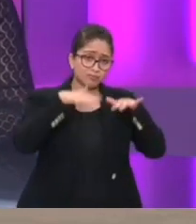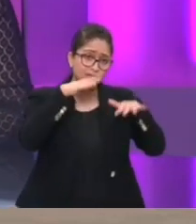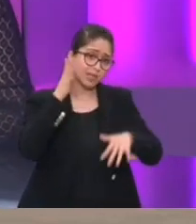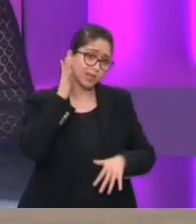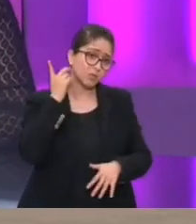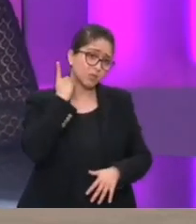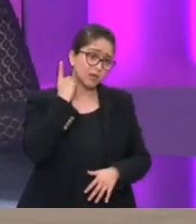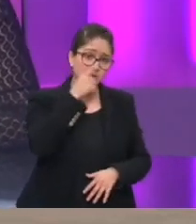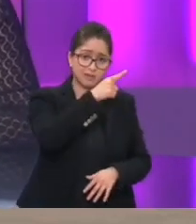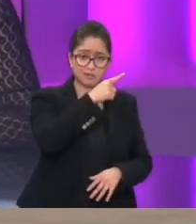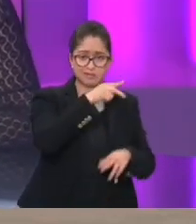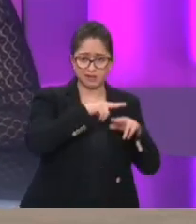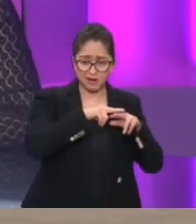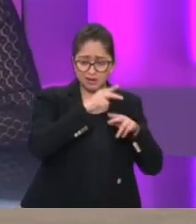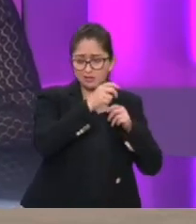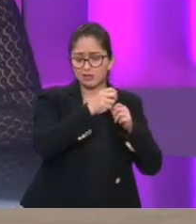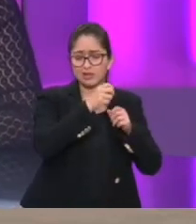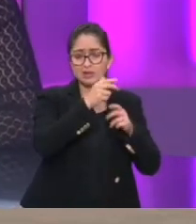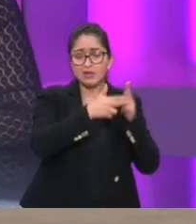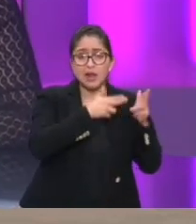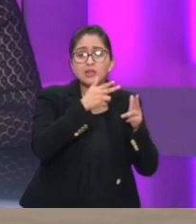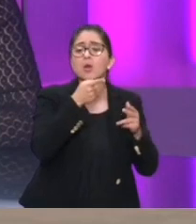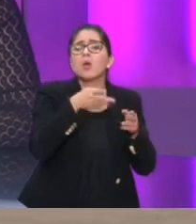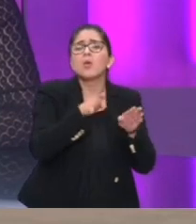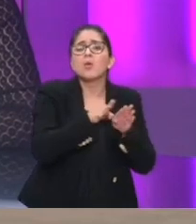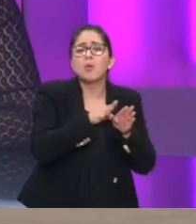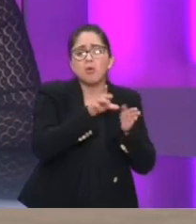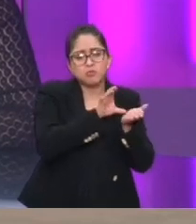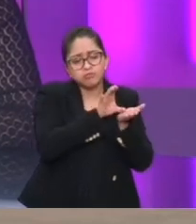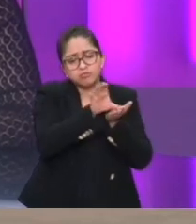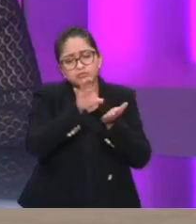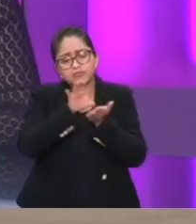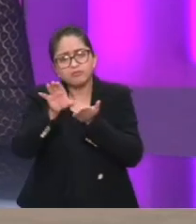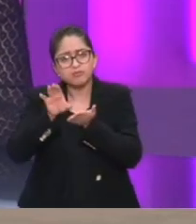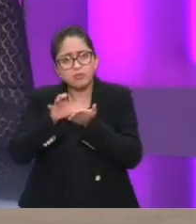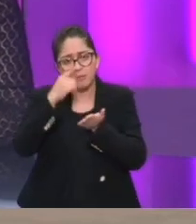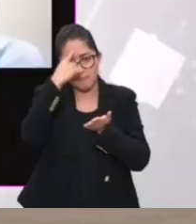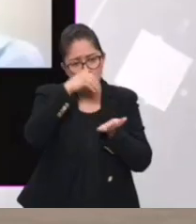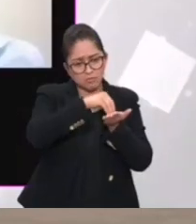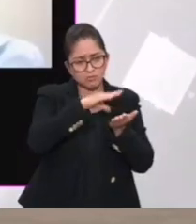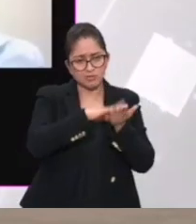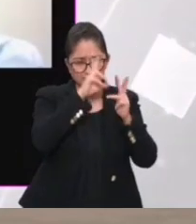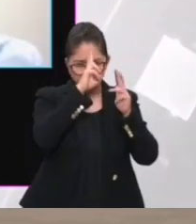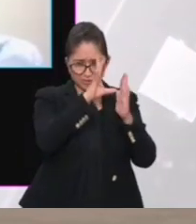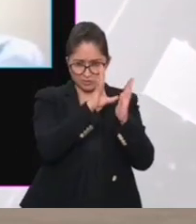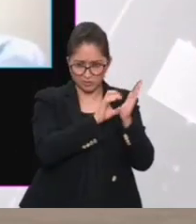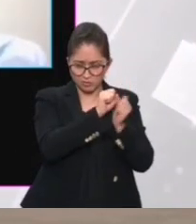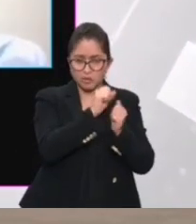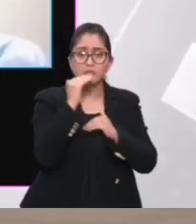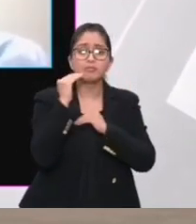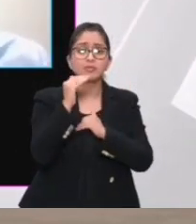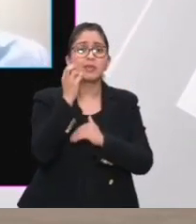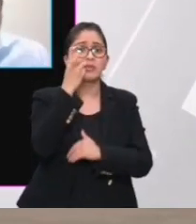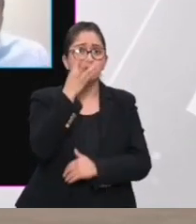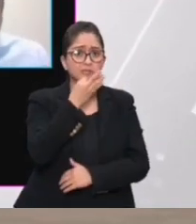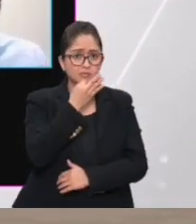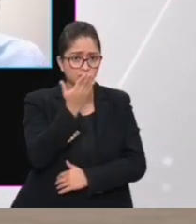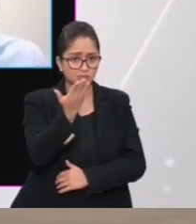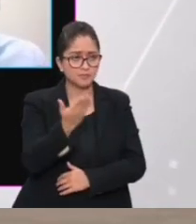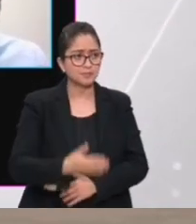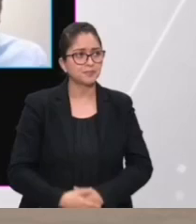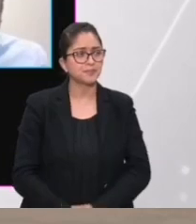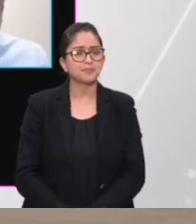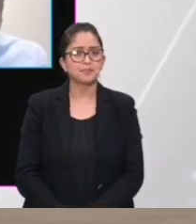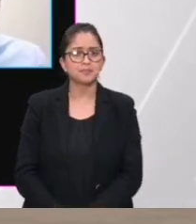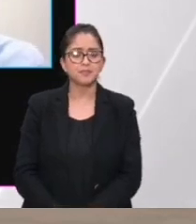garantizar este derecho constitucional a toda la población? Hasta por 3 minutos, por favor. Gracias. Evidentemente, el tema de